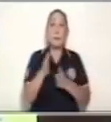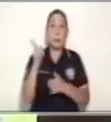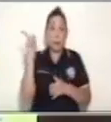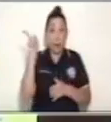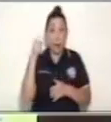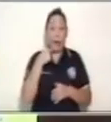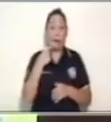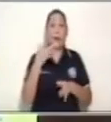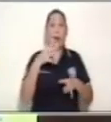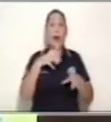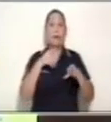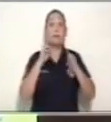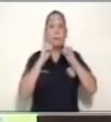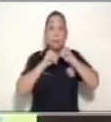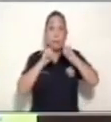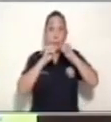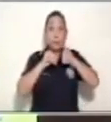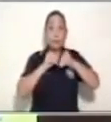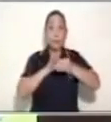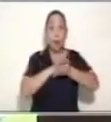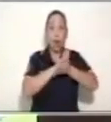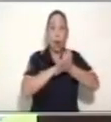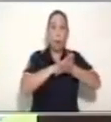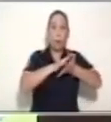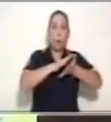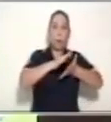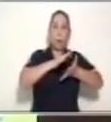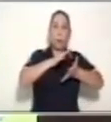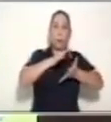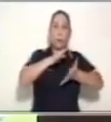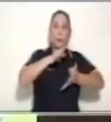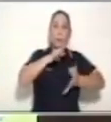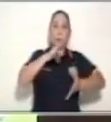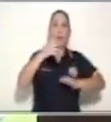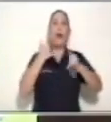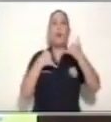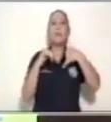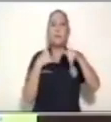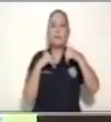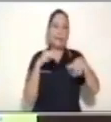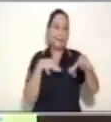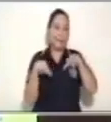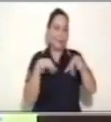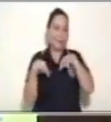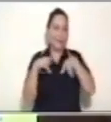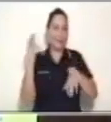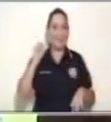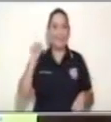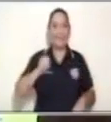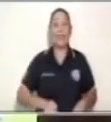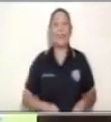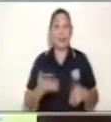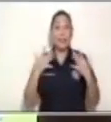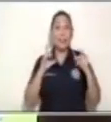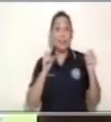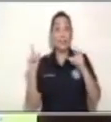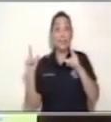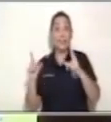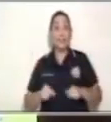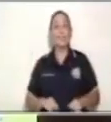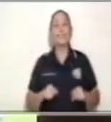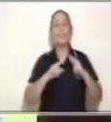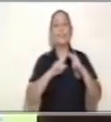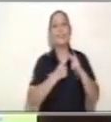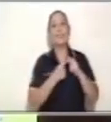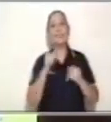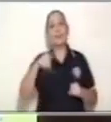las instrucciones de qué forma va a ir creciendo la masa y vamos a ir aumentando el tono de nuestra voz. ¿Estás preparado?